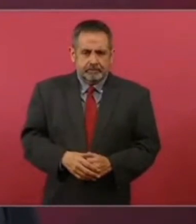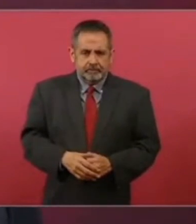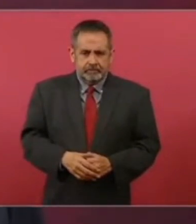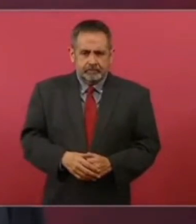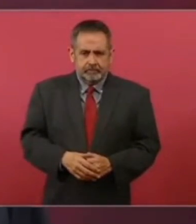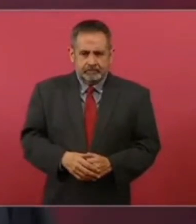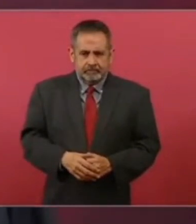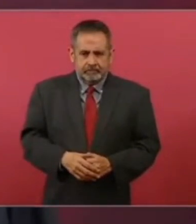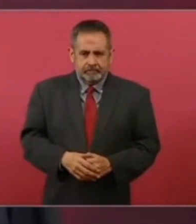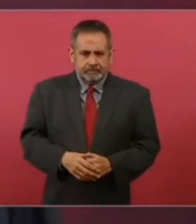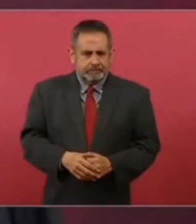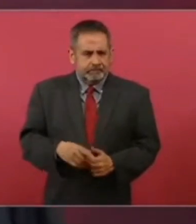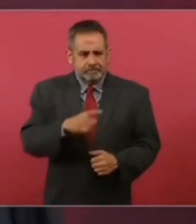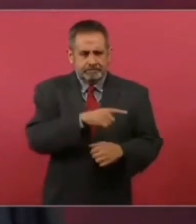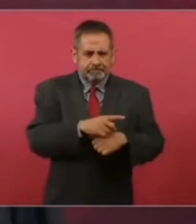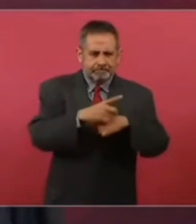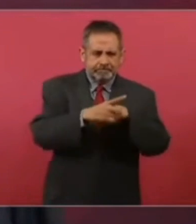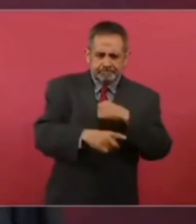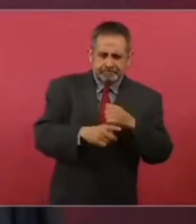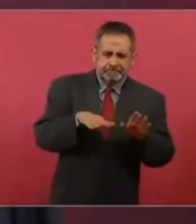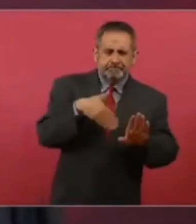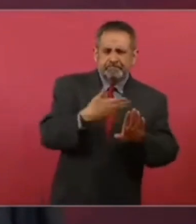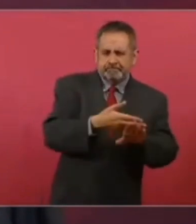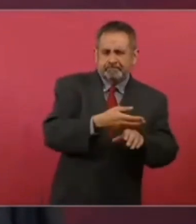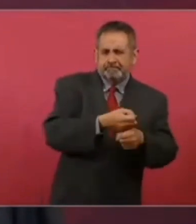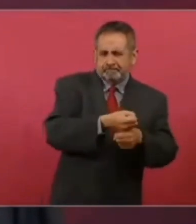no dañen a nadie,